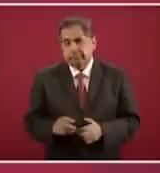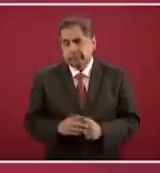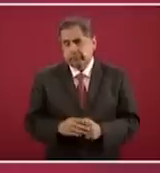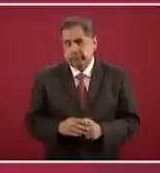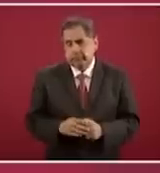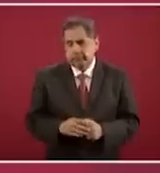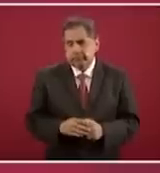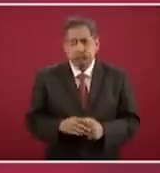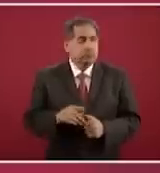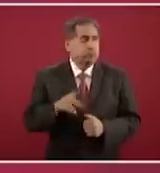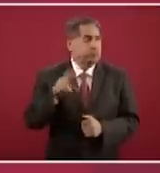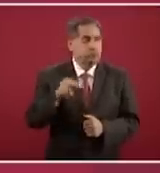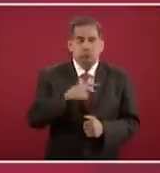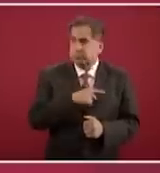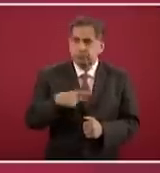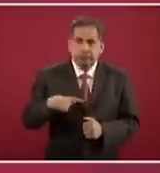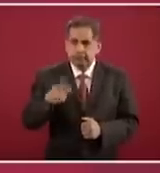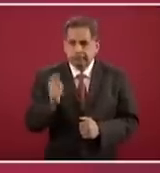haya